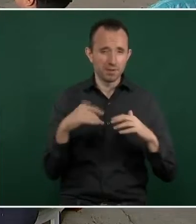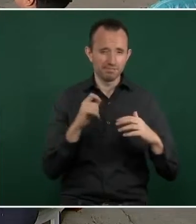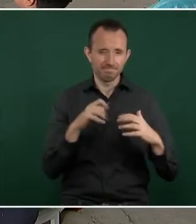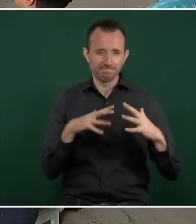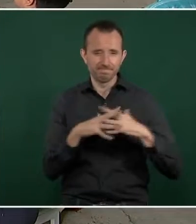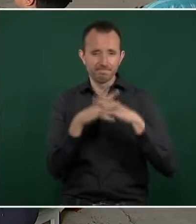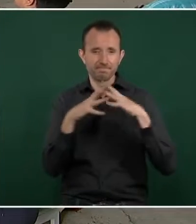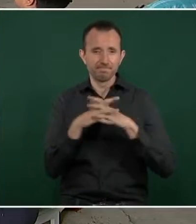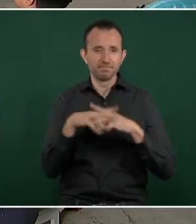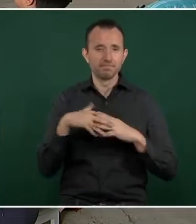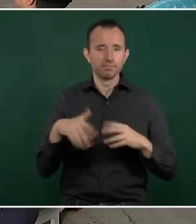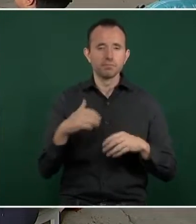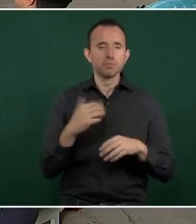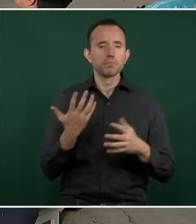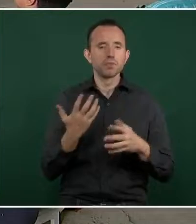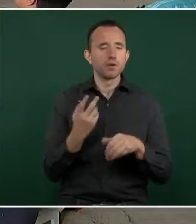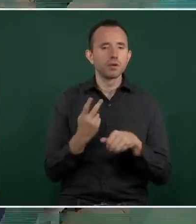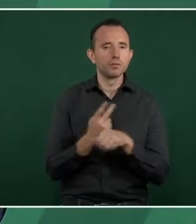para los que se ríen